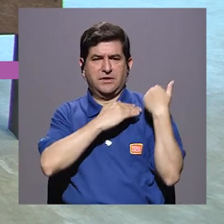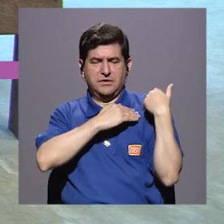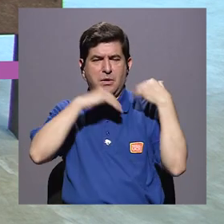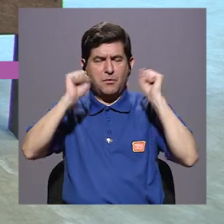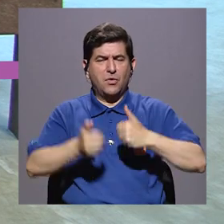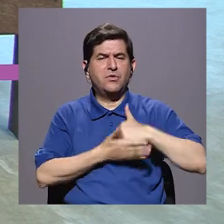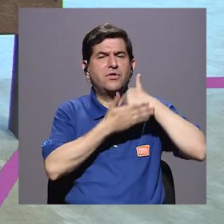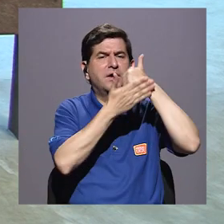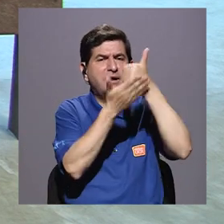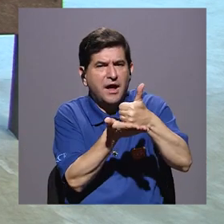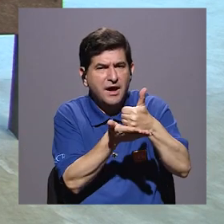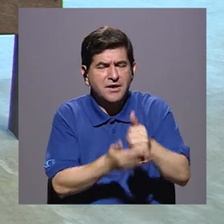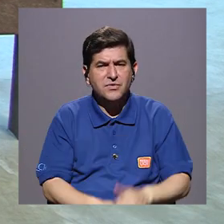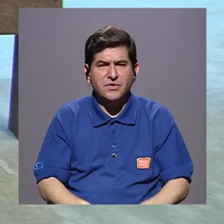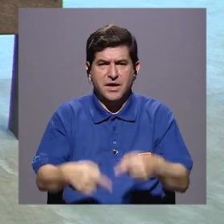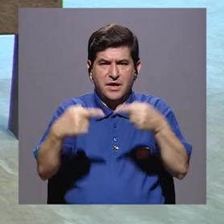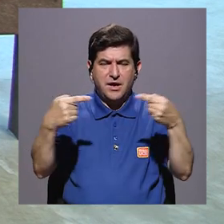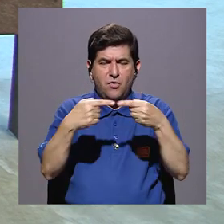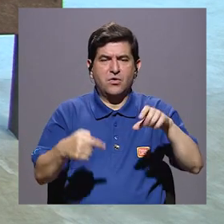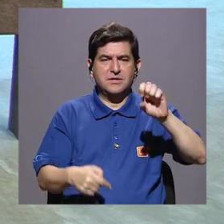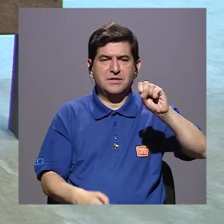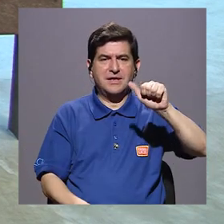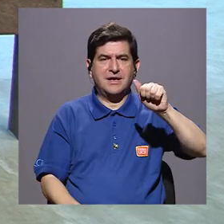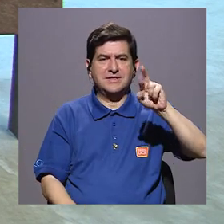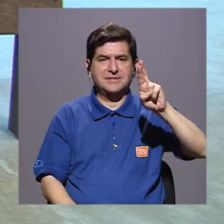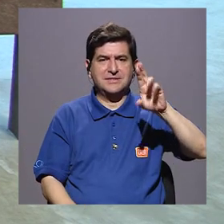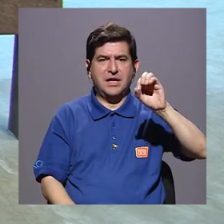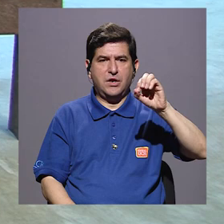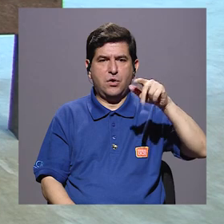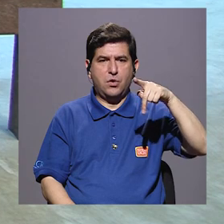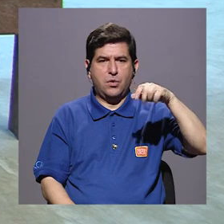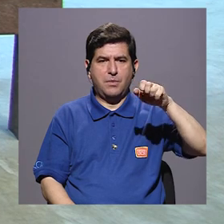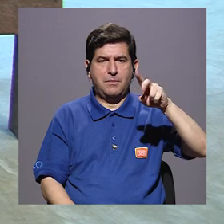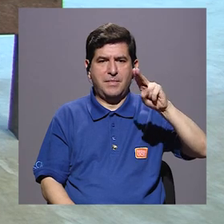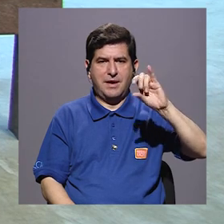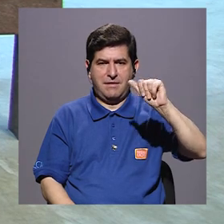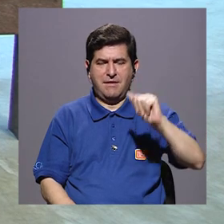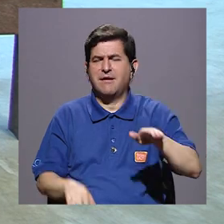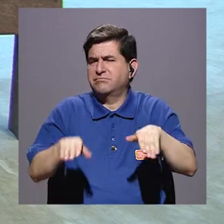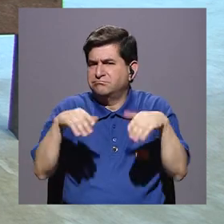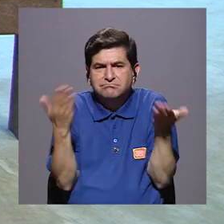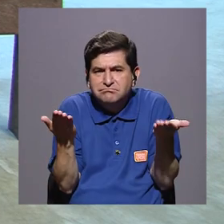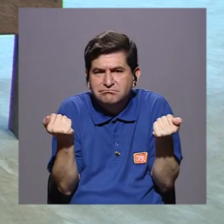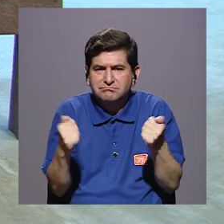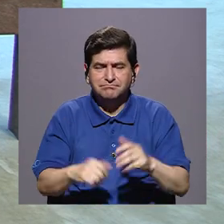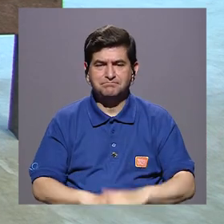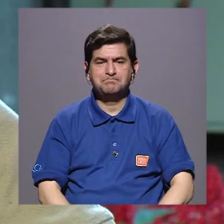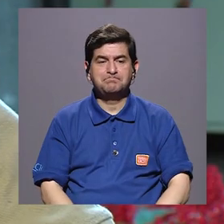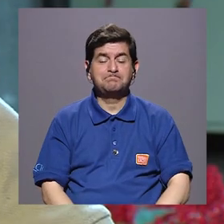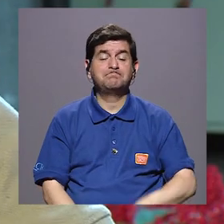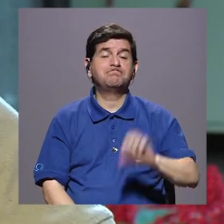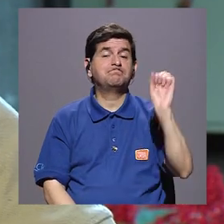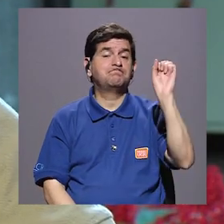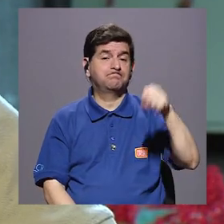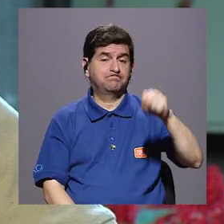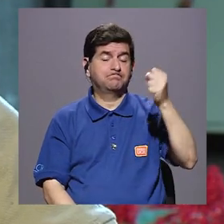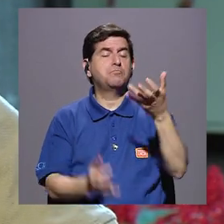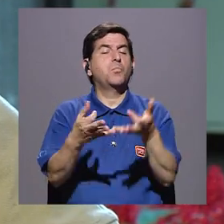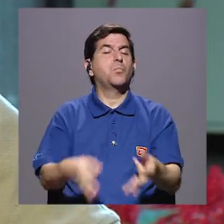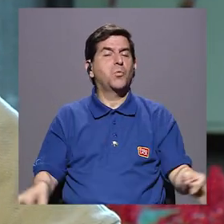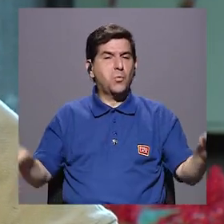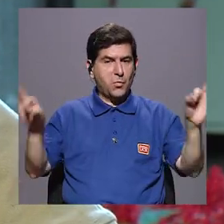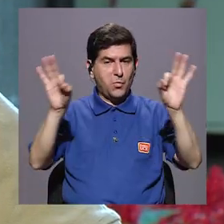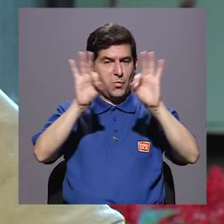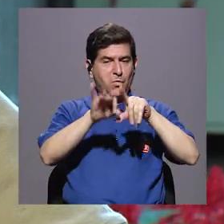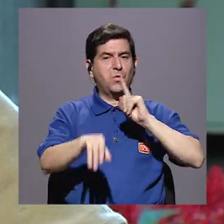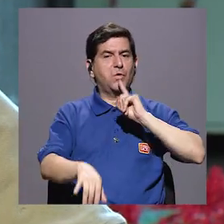contrarrestar, a la sarcopenia, al síndrome de sarcopenia. Ok, sí. Bien, sí, es